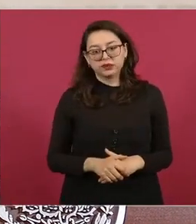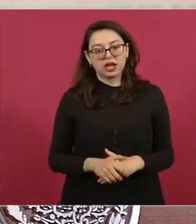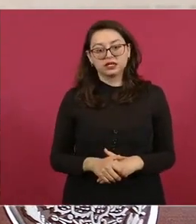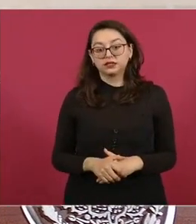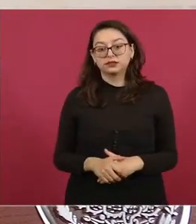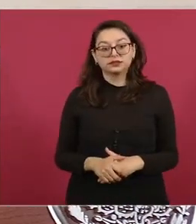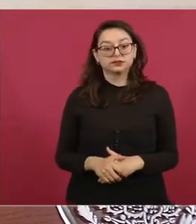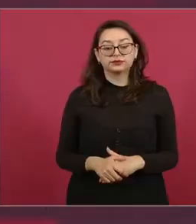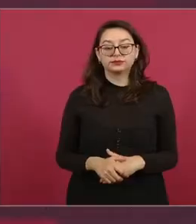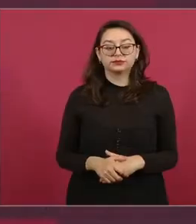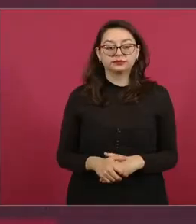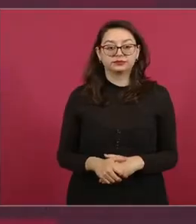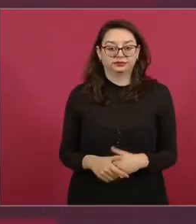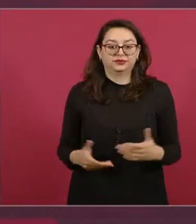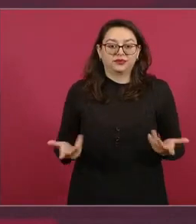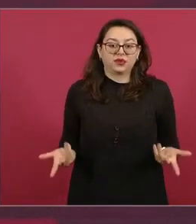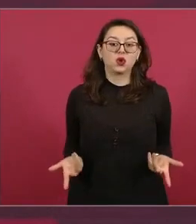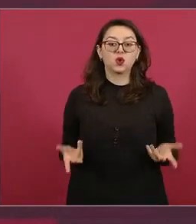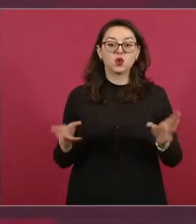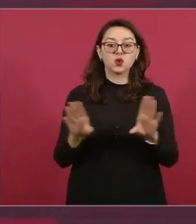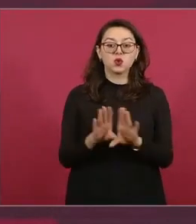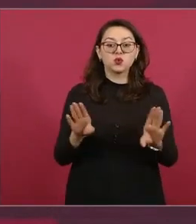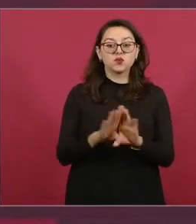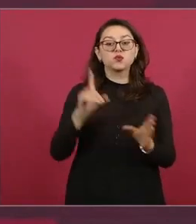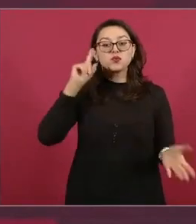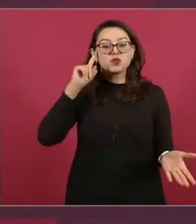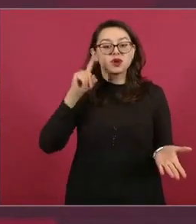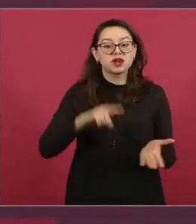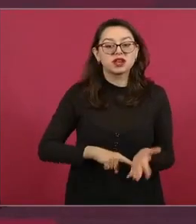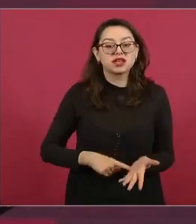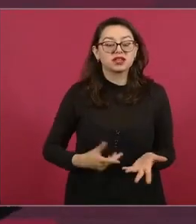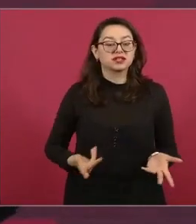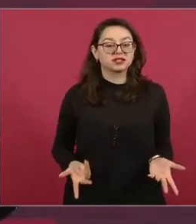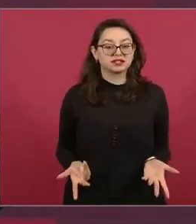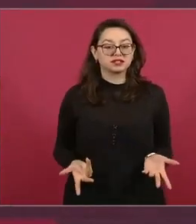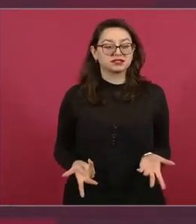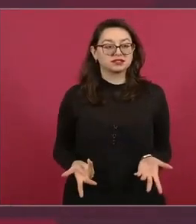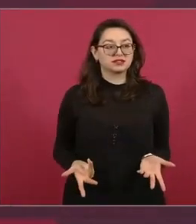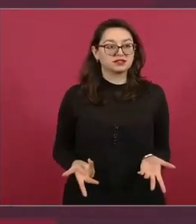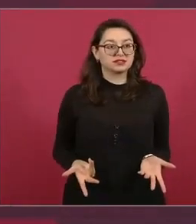un contrato, por ejemplo, de un reclusorio